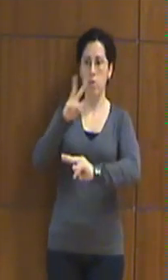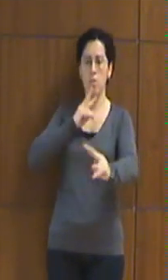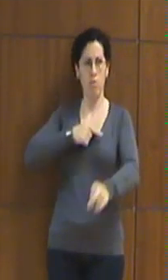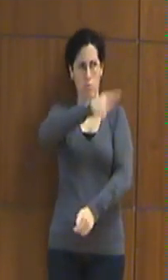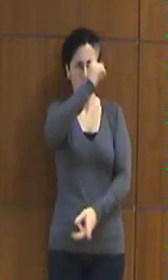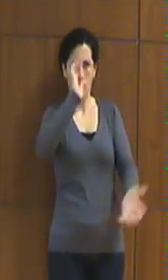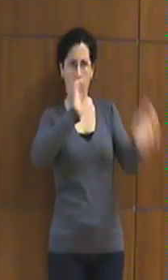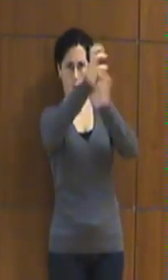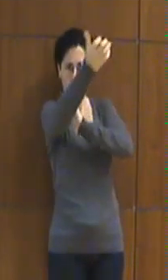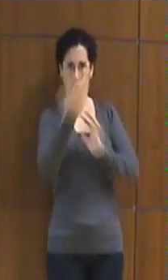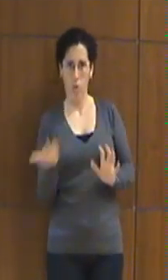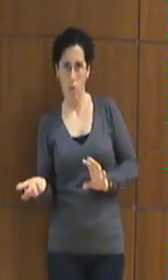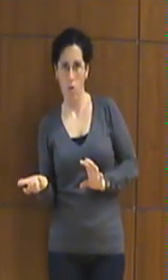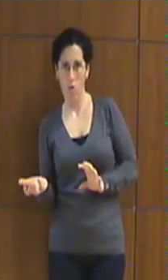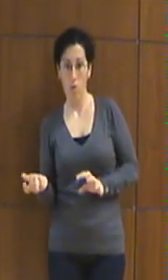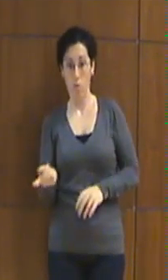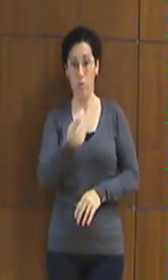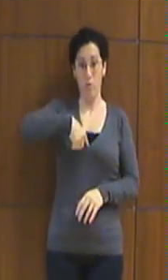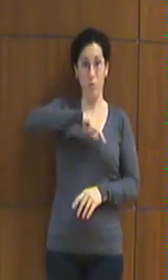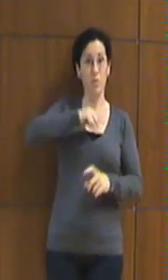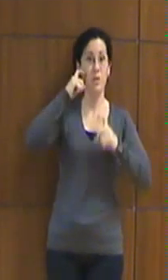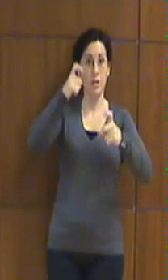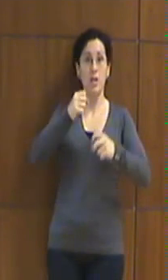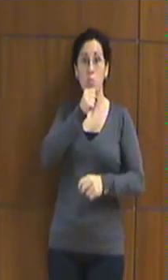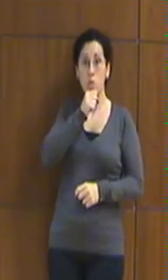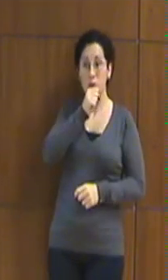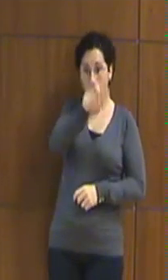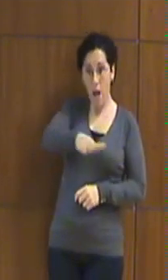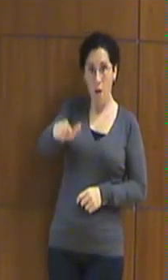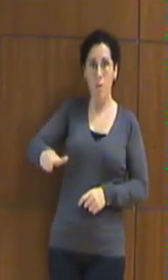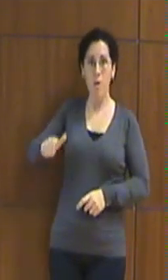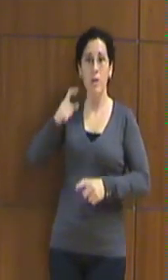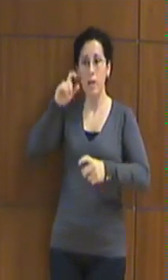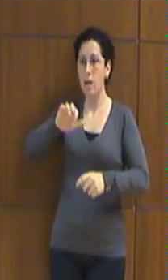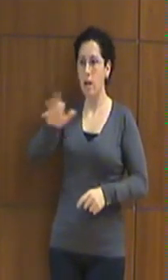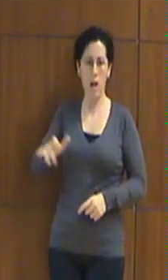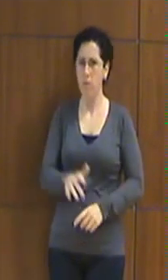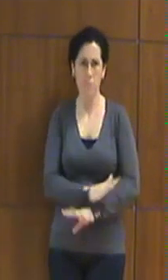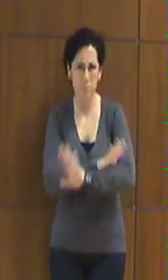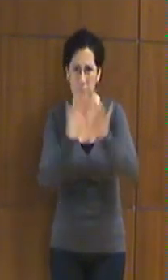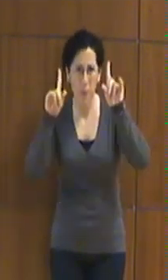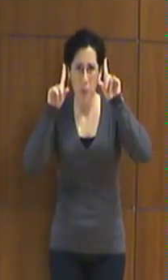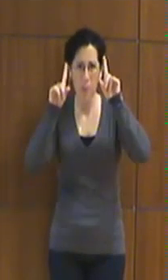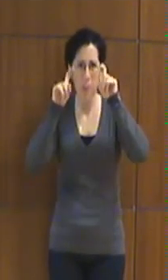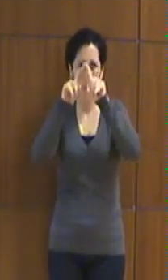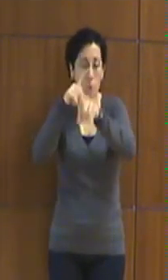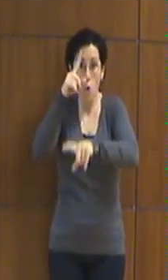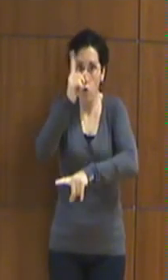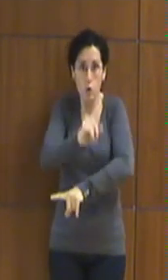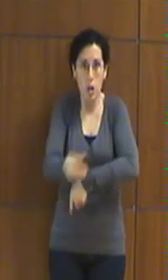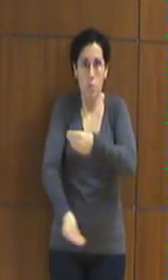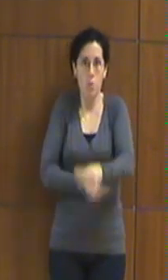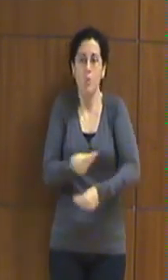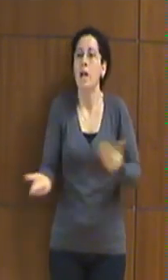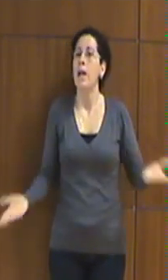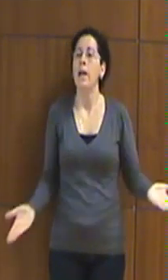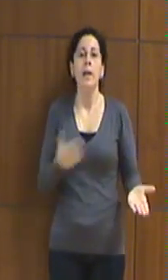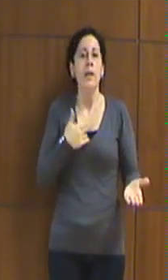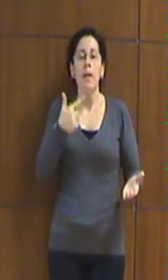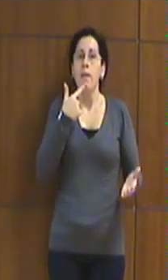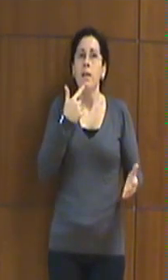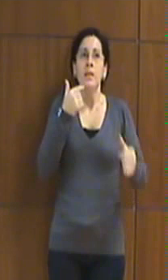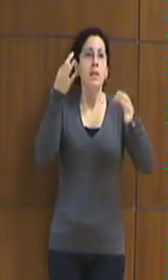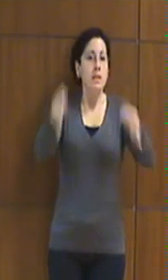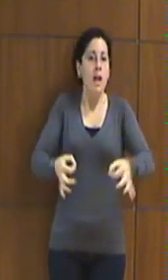intentamos que nuestros abuelos utilicen un cajero automático y es complicadísimo, ¿no? Y no saben utilizarlo. Entonces, siempre ha habido esas